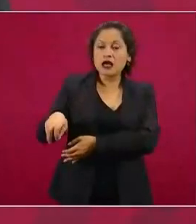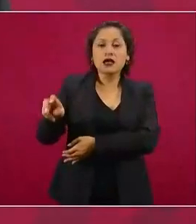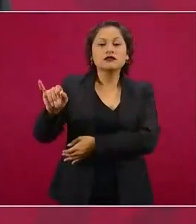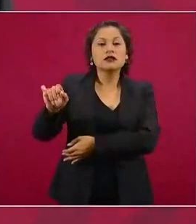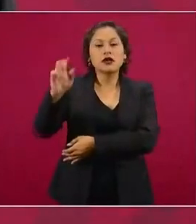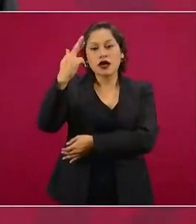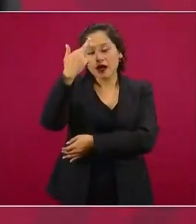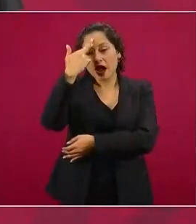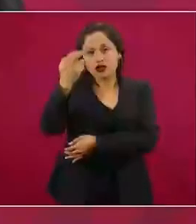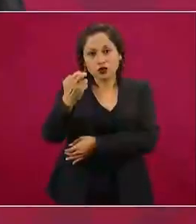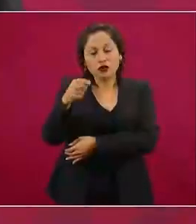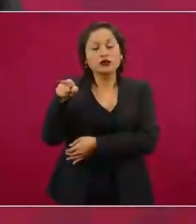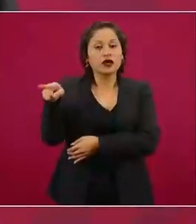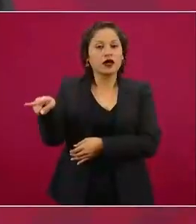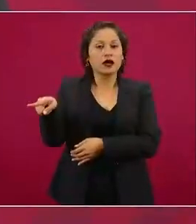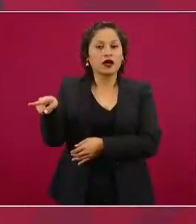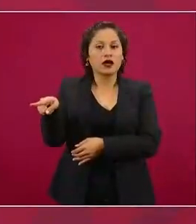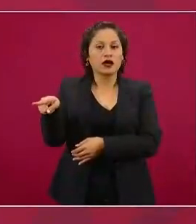¿no?